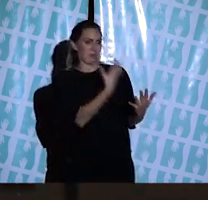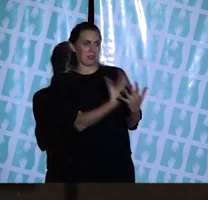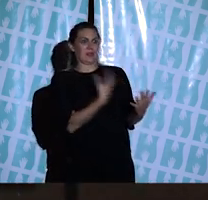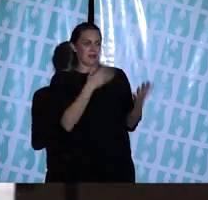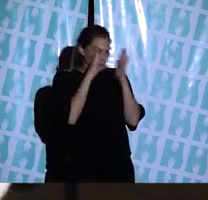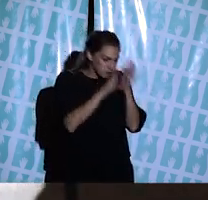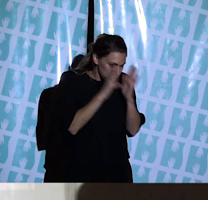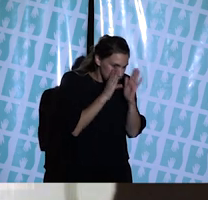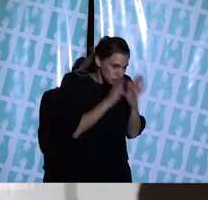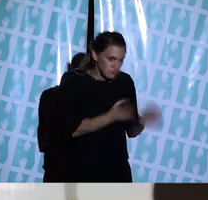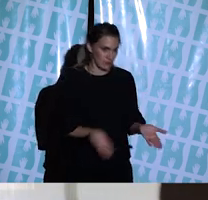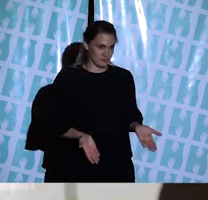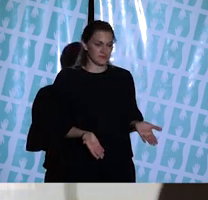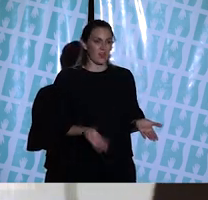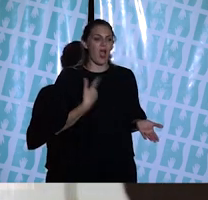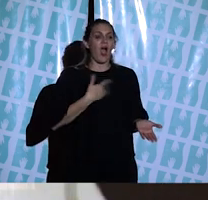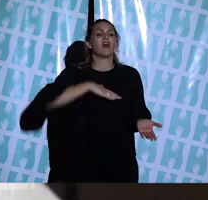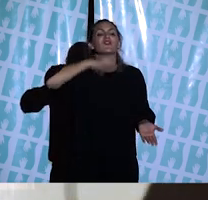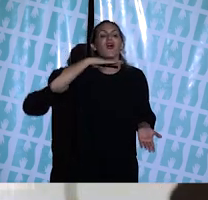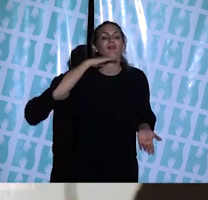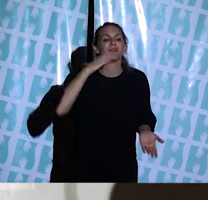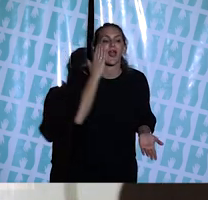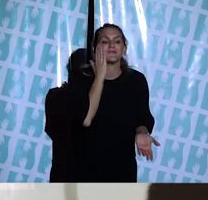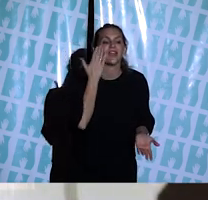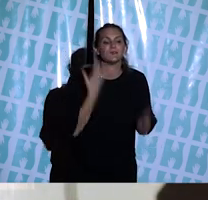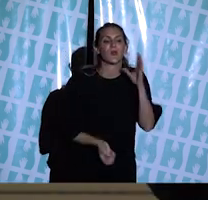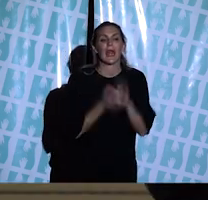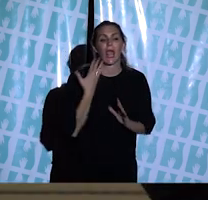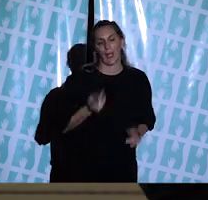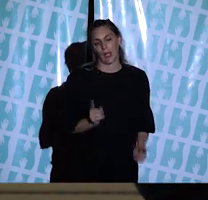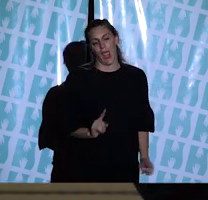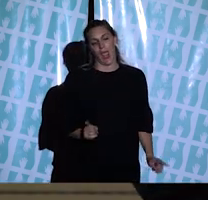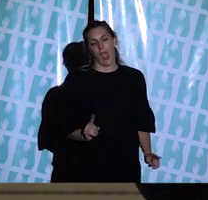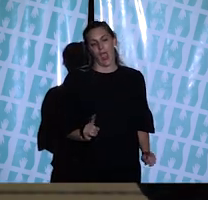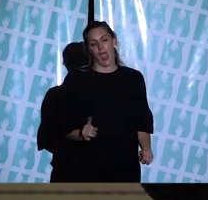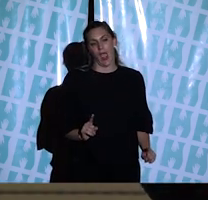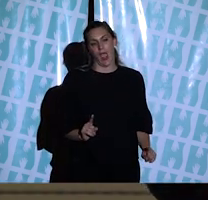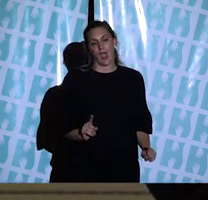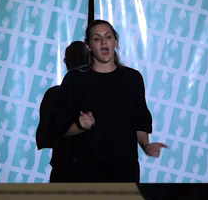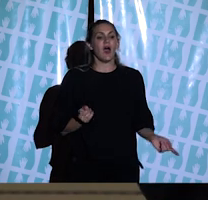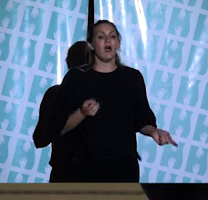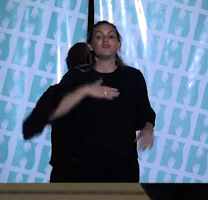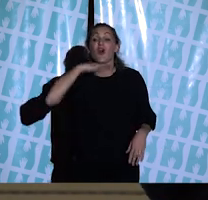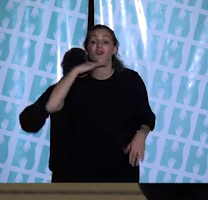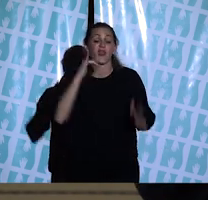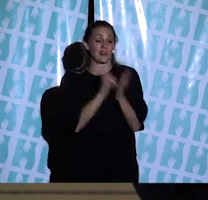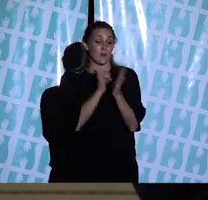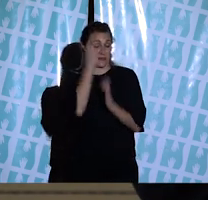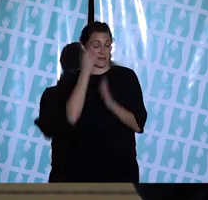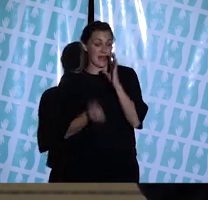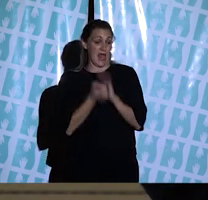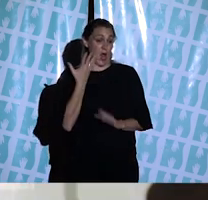es tonto el que hizo Instagram, o el que, bueno, Mark, el de Facebook, ni el de WhatsApp. Saben